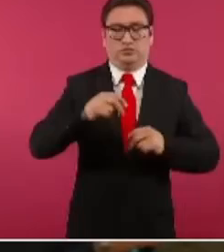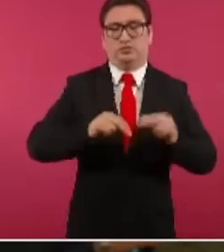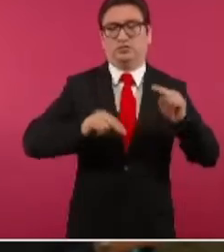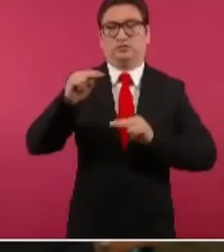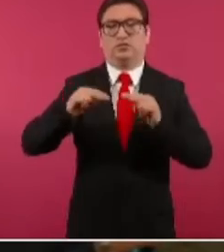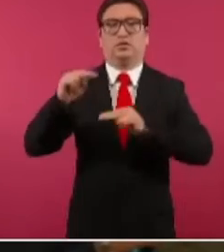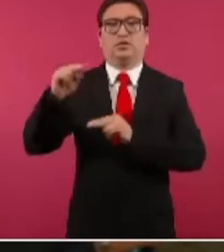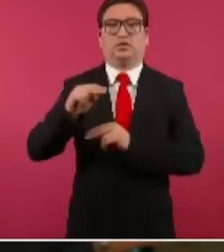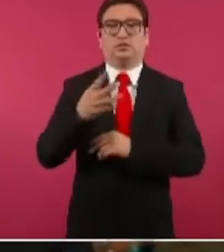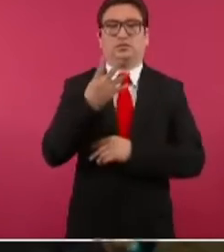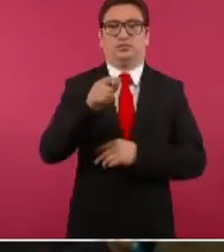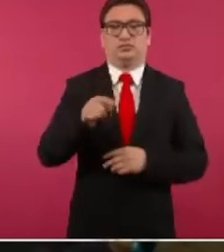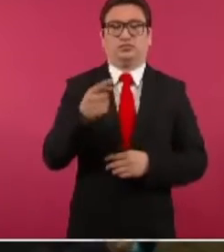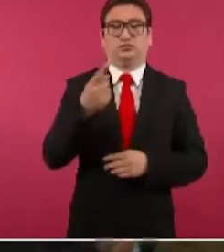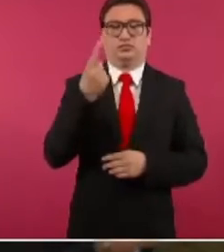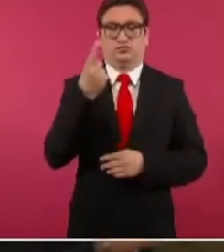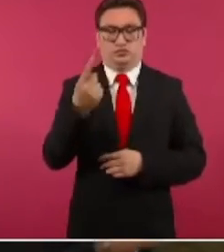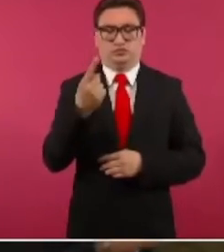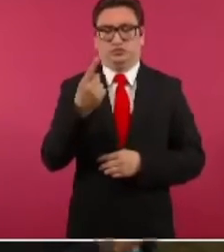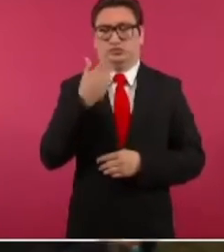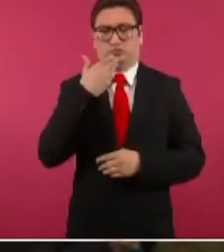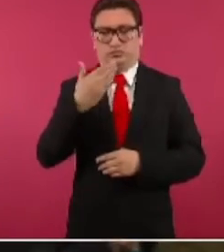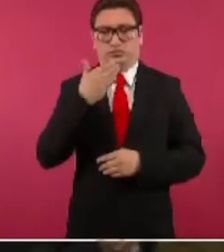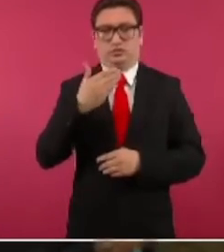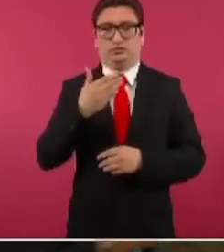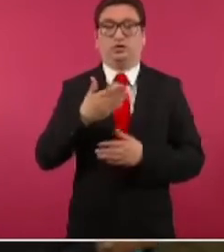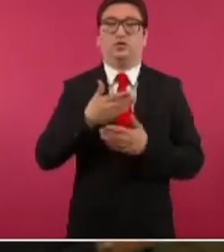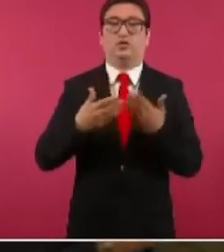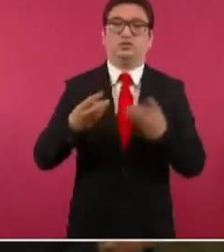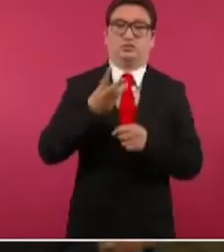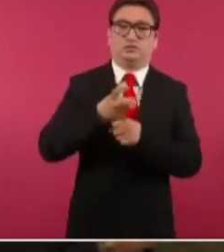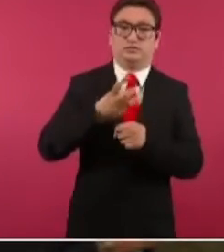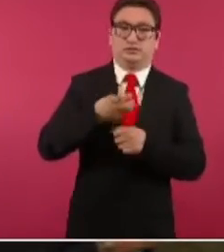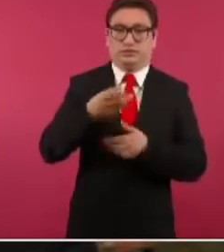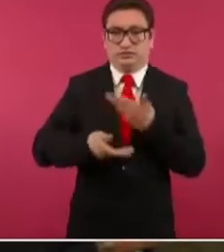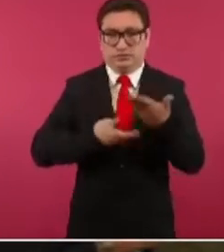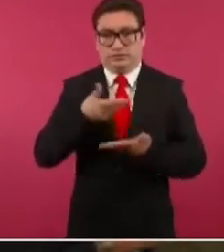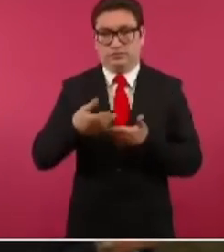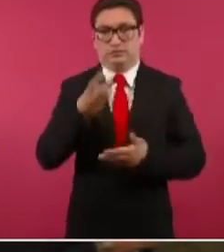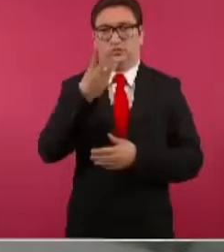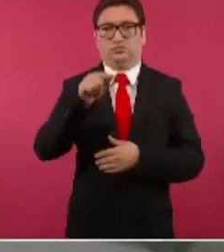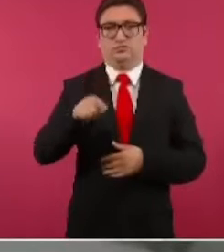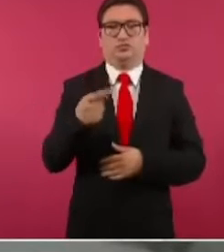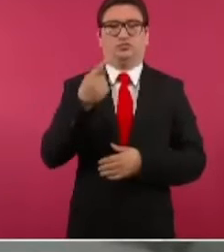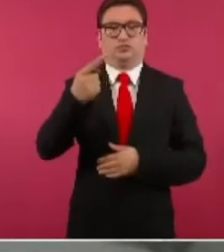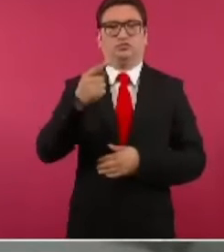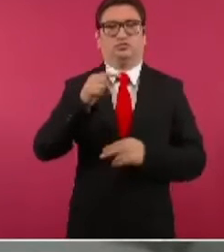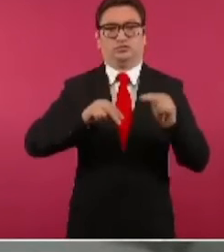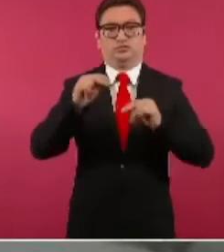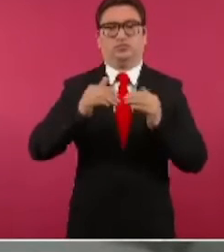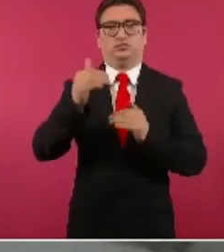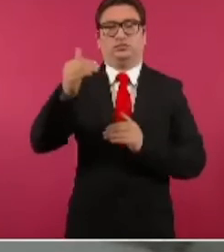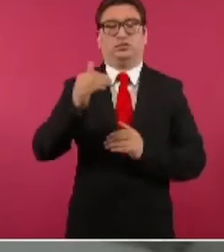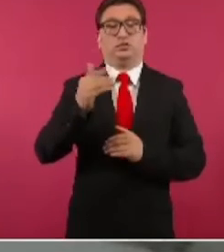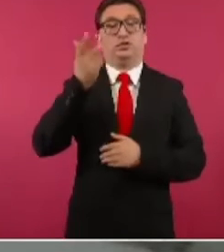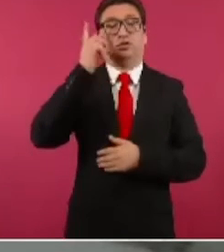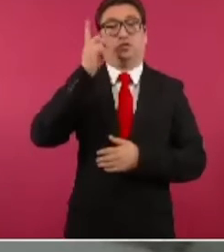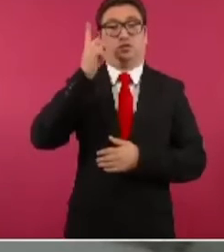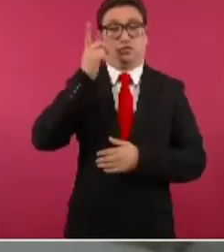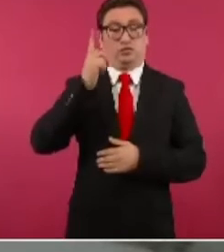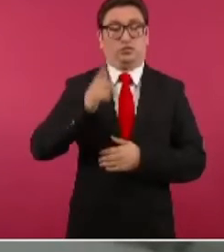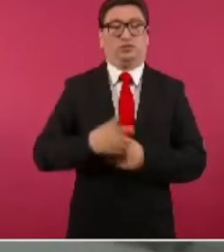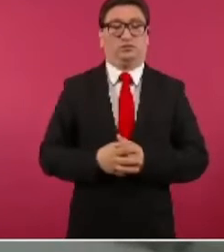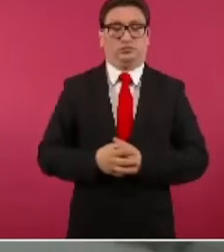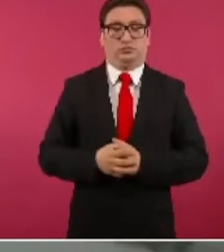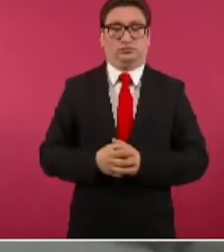la actividad terciaria, los servicios, 3.1, y se espera que el IGAI, o